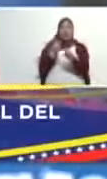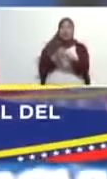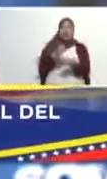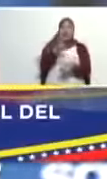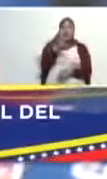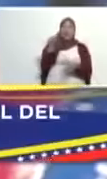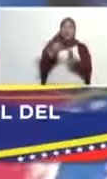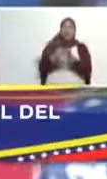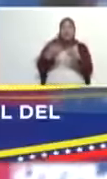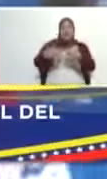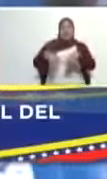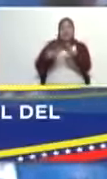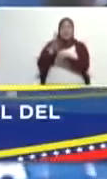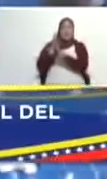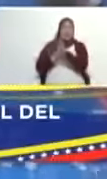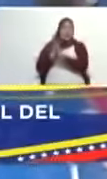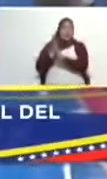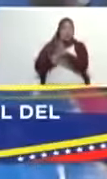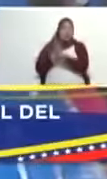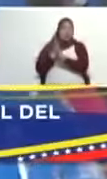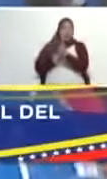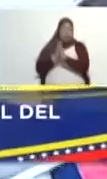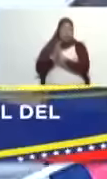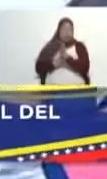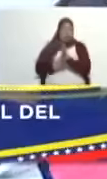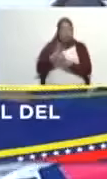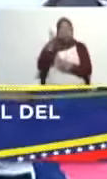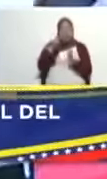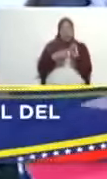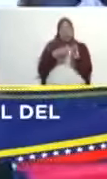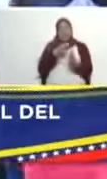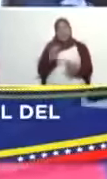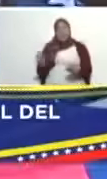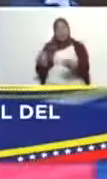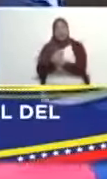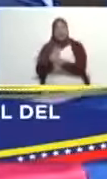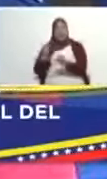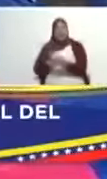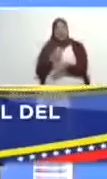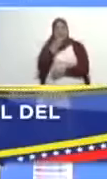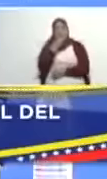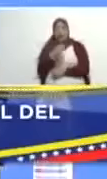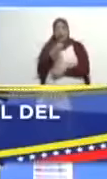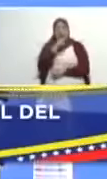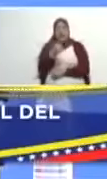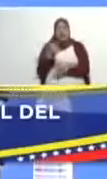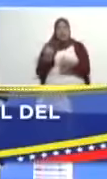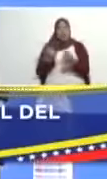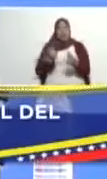50.000 emprendimientos que generan miles de empleos y buen ingreso.